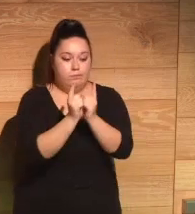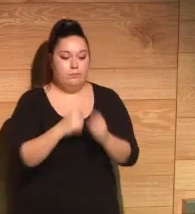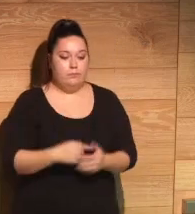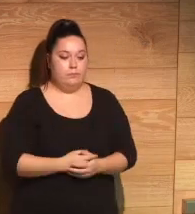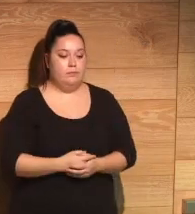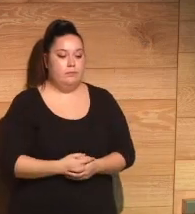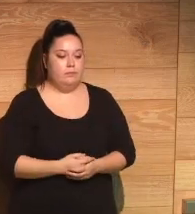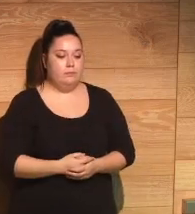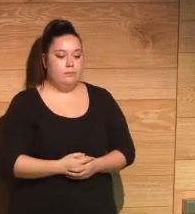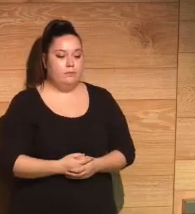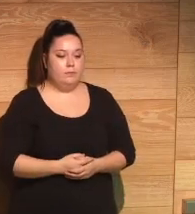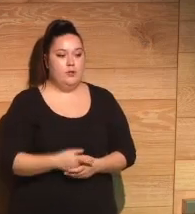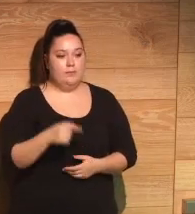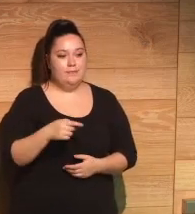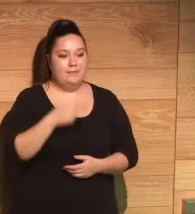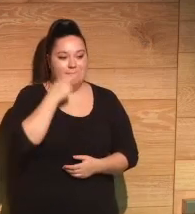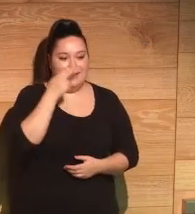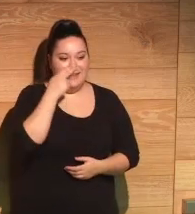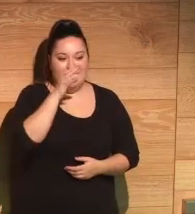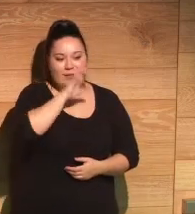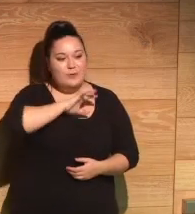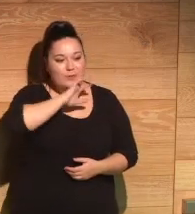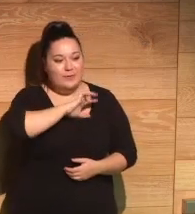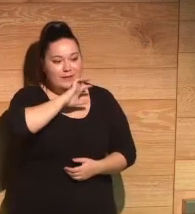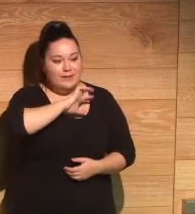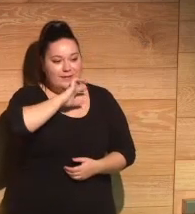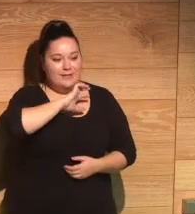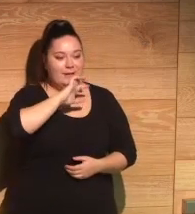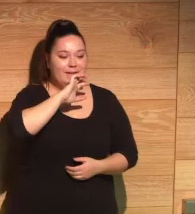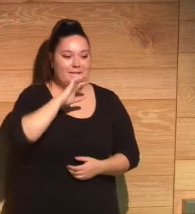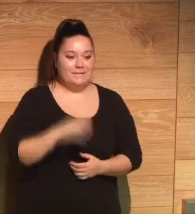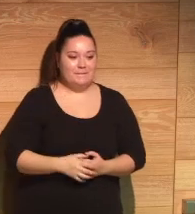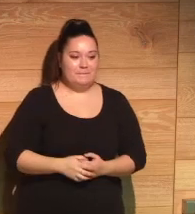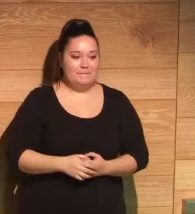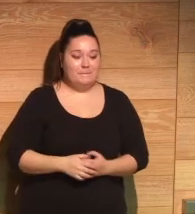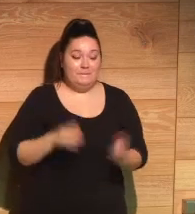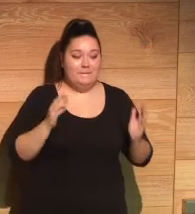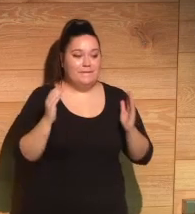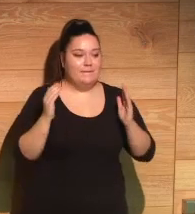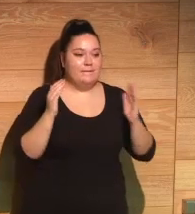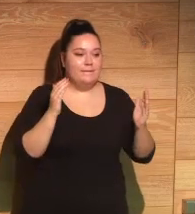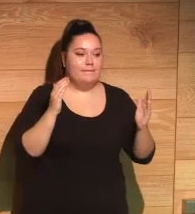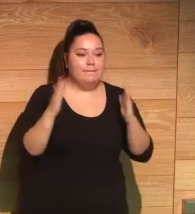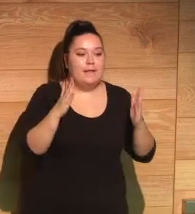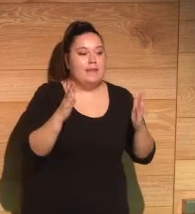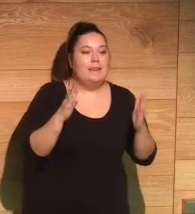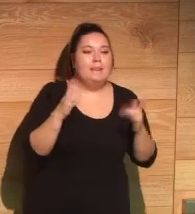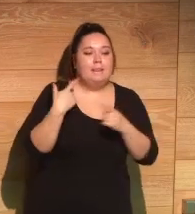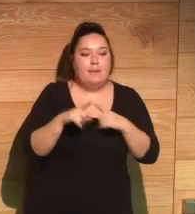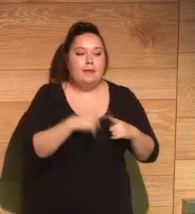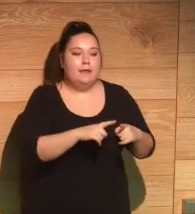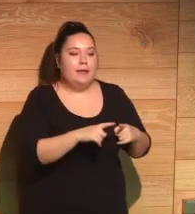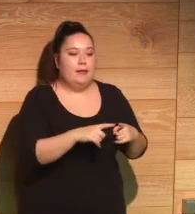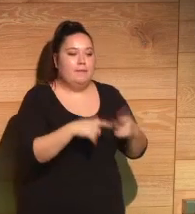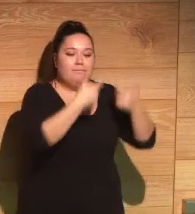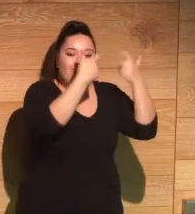tema, yo creo, interesante y curioso, el asunto de si las generaciones refieren a todos los nacidos en una determinada época o a determinados estratos. Para Ortega